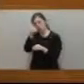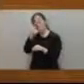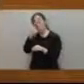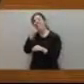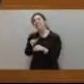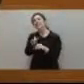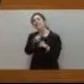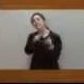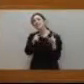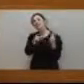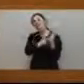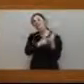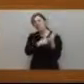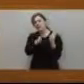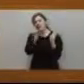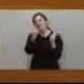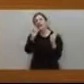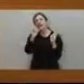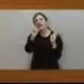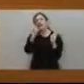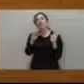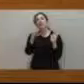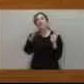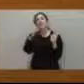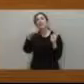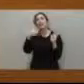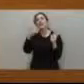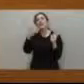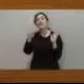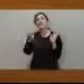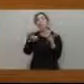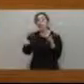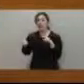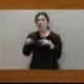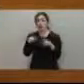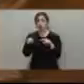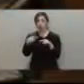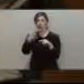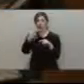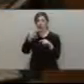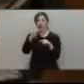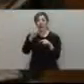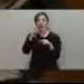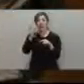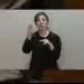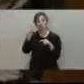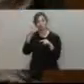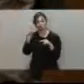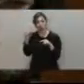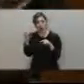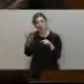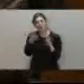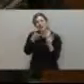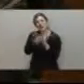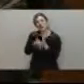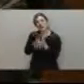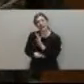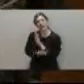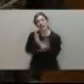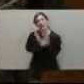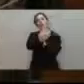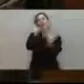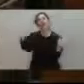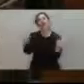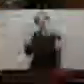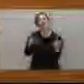Este señor es Iván Díaz Iglesias, gerente de desarrollo de negocio del GIPA. Yo creo que les convendría aclarar mucho cuál ha sido el